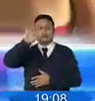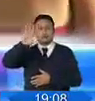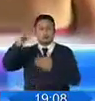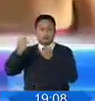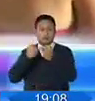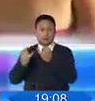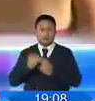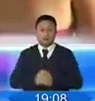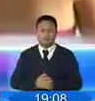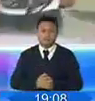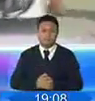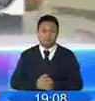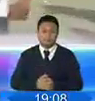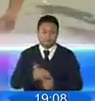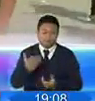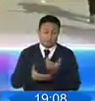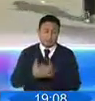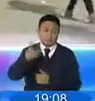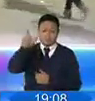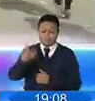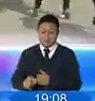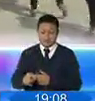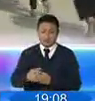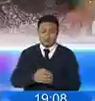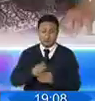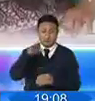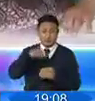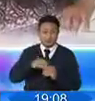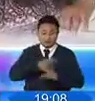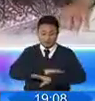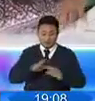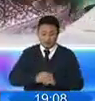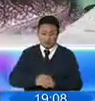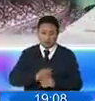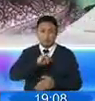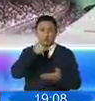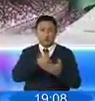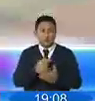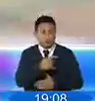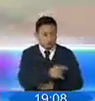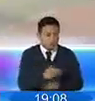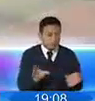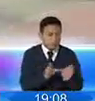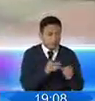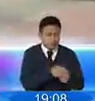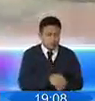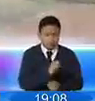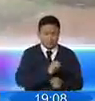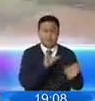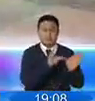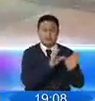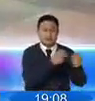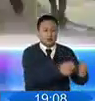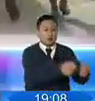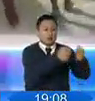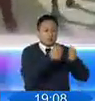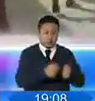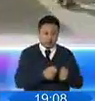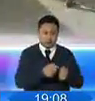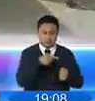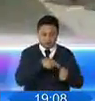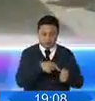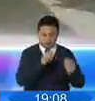$93.75. En el caso de que una persona no vote, pero se acerque a una junta receptora, recibirá un certificado de